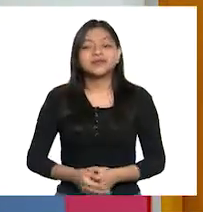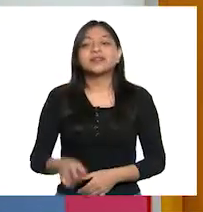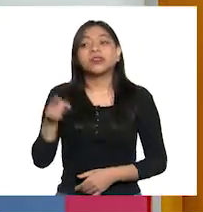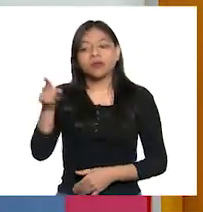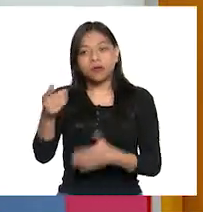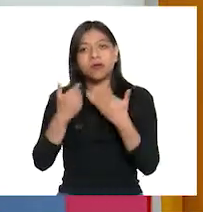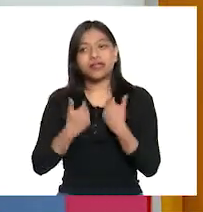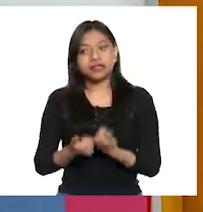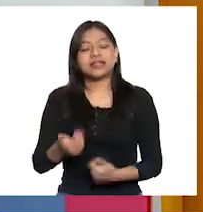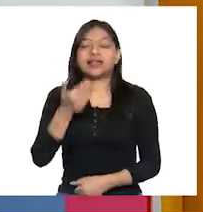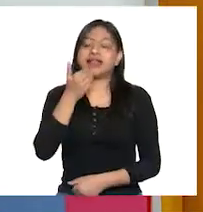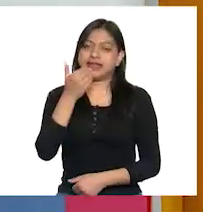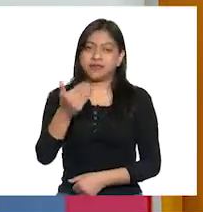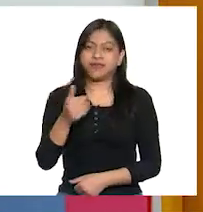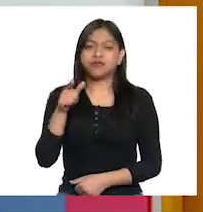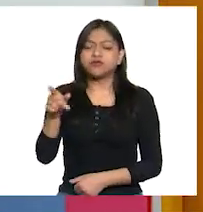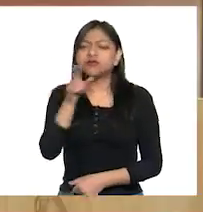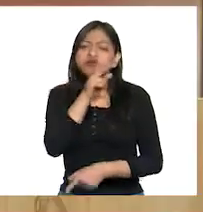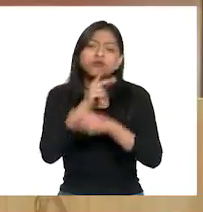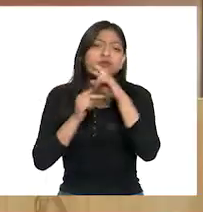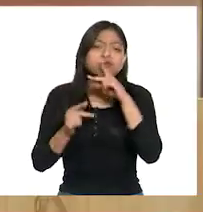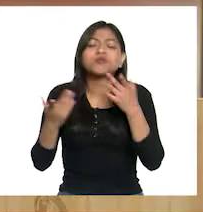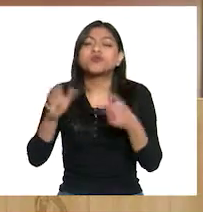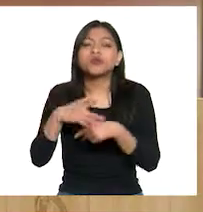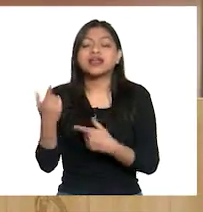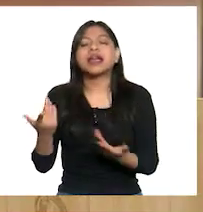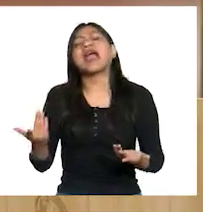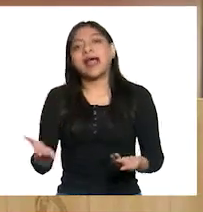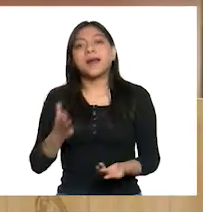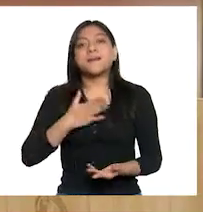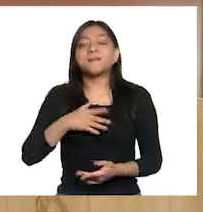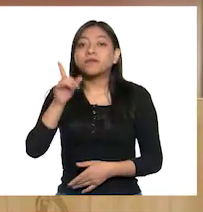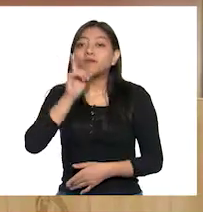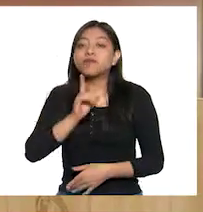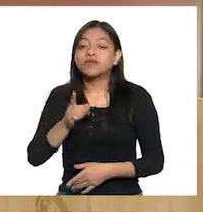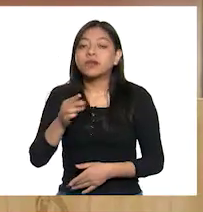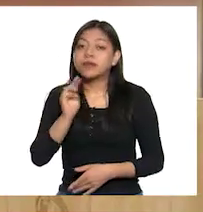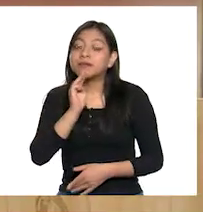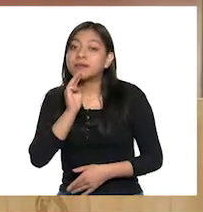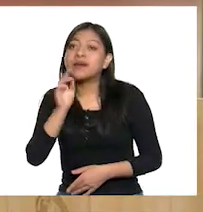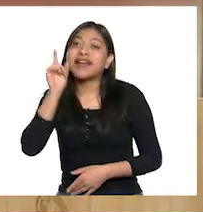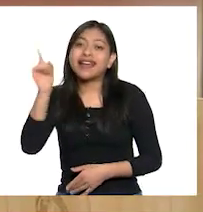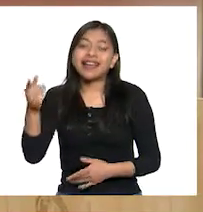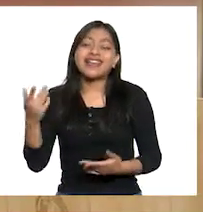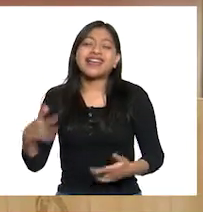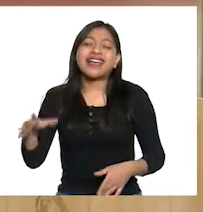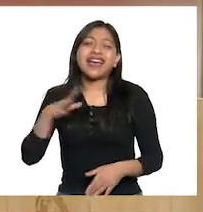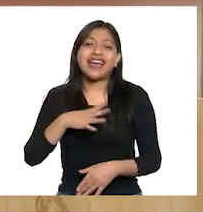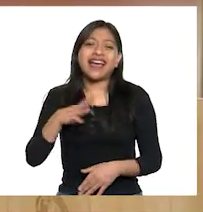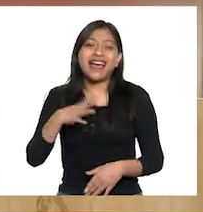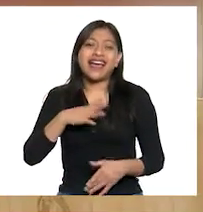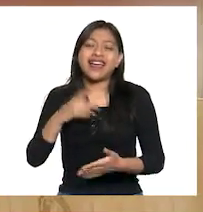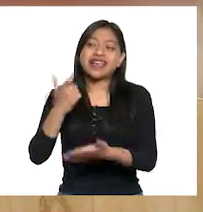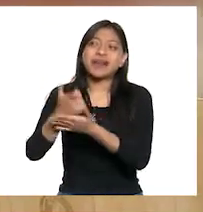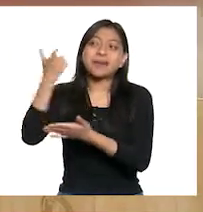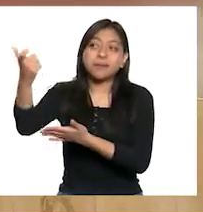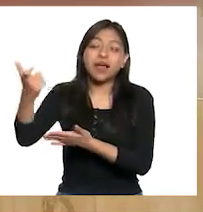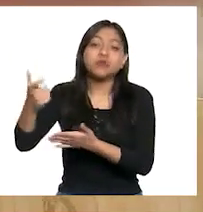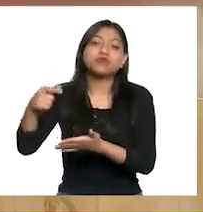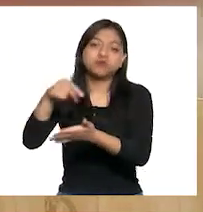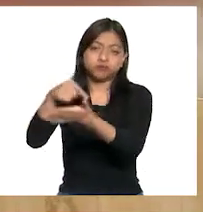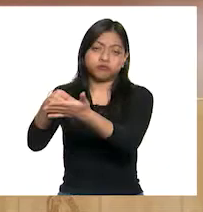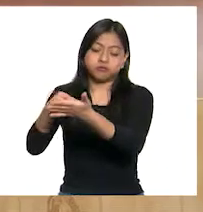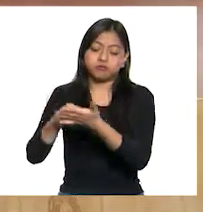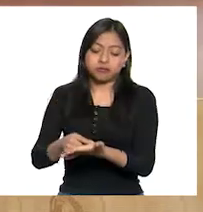eso, pero entonces, ¿por qué estás tan preocupado? Porque mi mamá extravió la hoja que le dieron con lo que había pagado y me pidió de